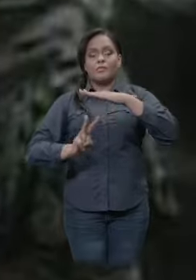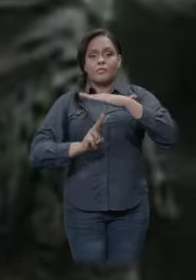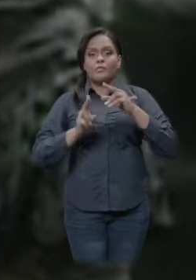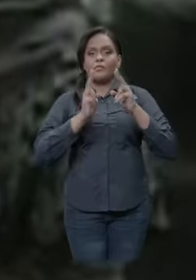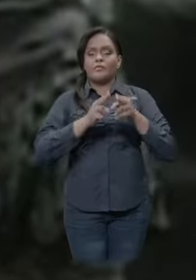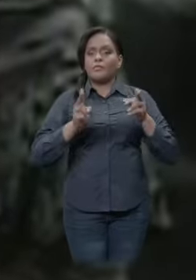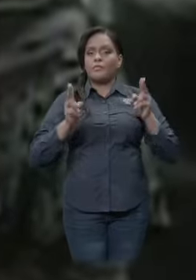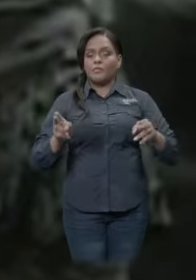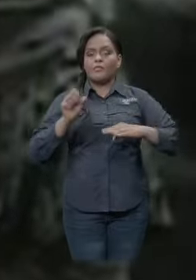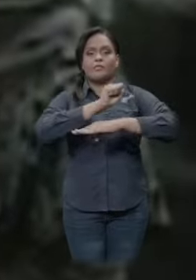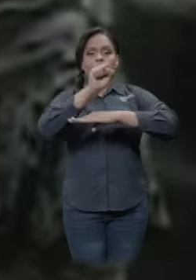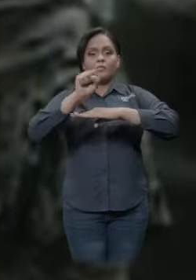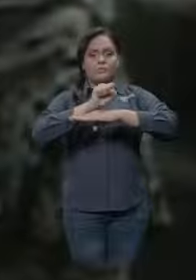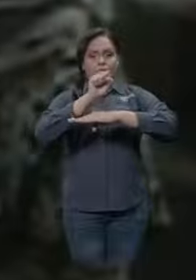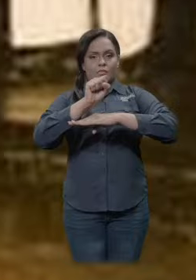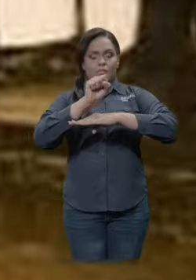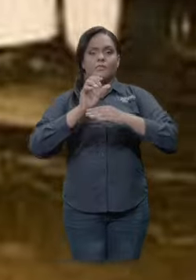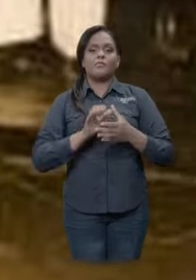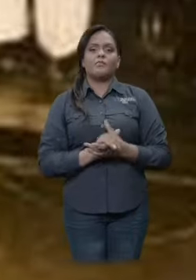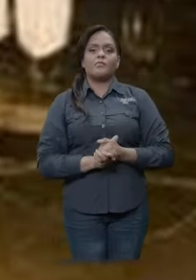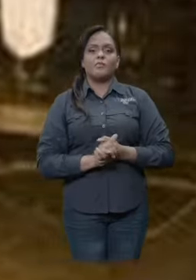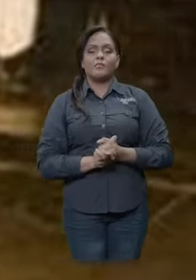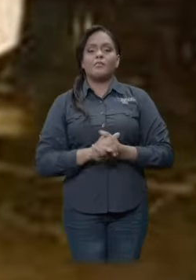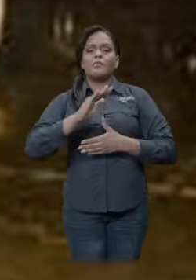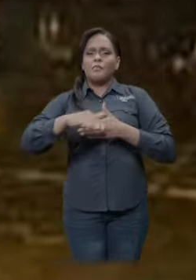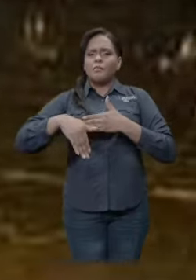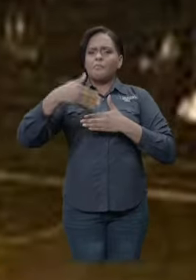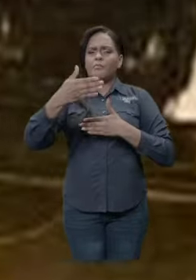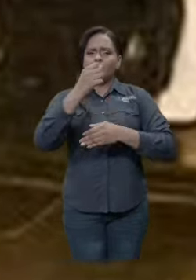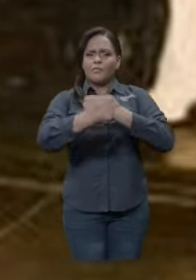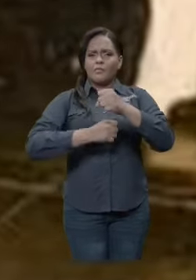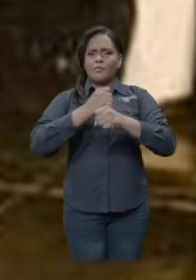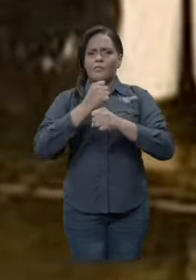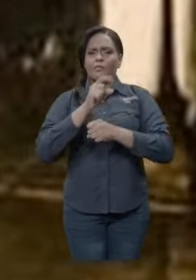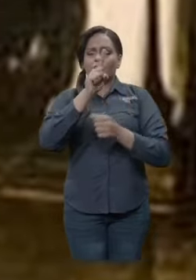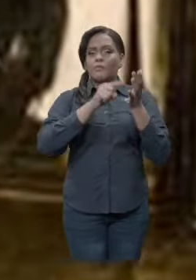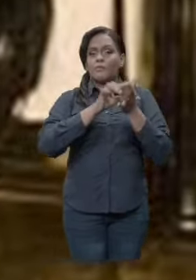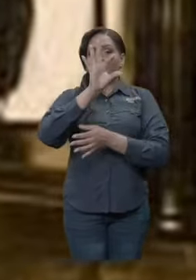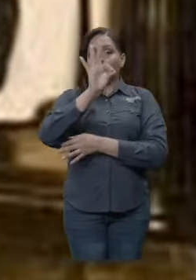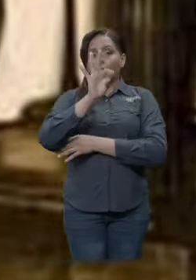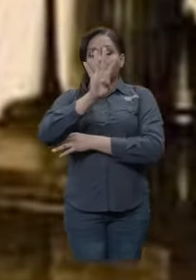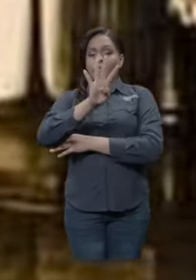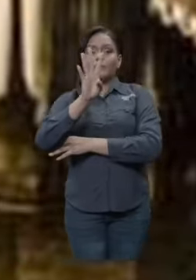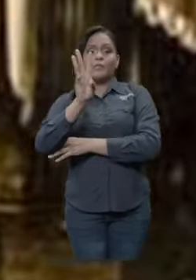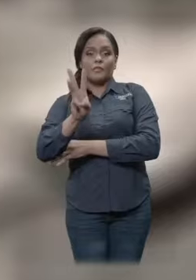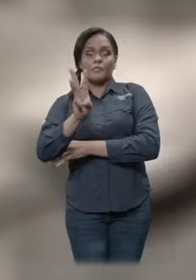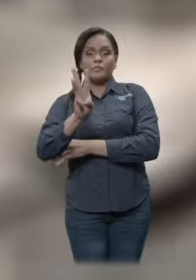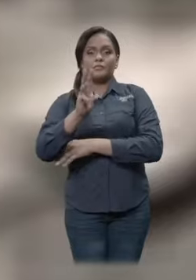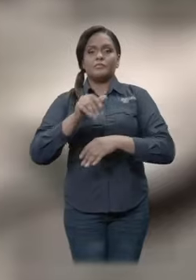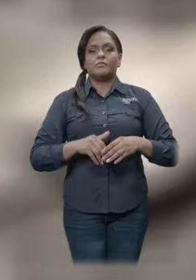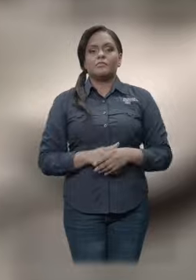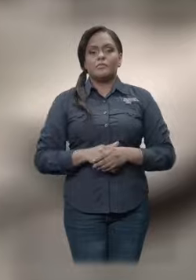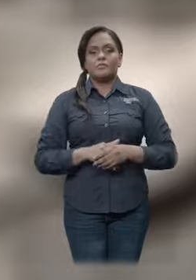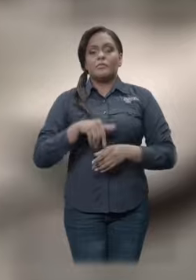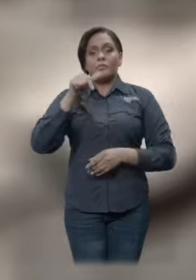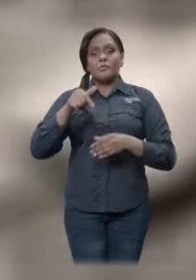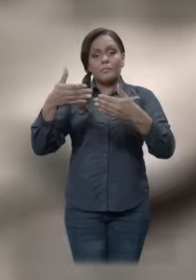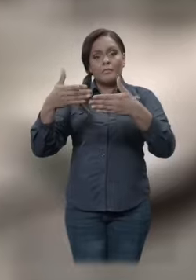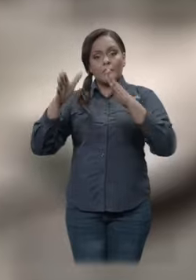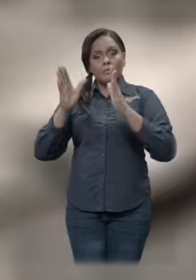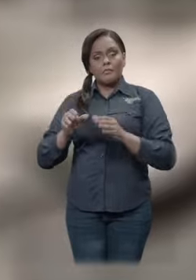o de segunda enseñanza. No fue hasta unos años más tarde, con la Constitución de 1946, que las